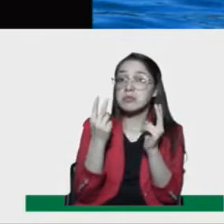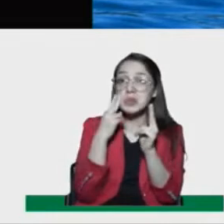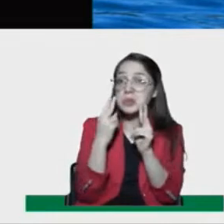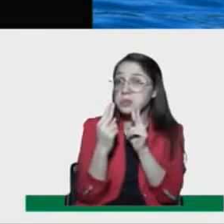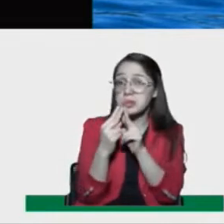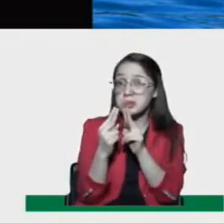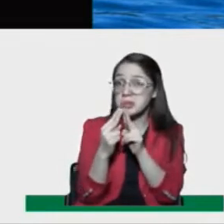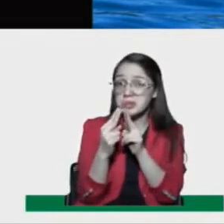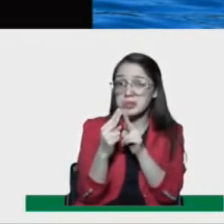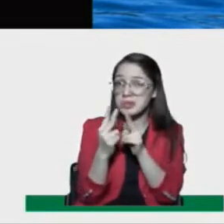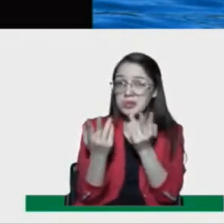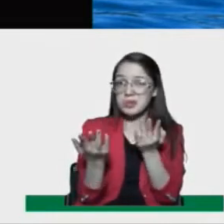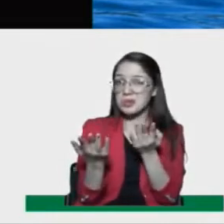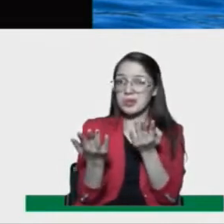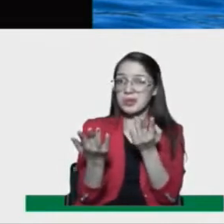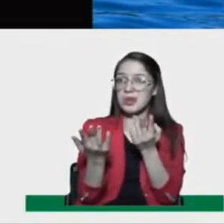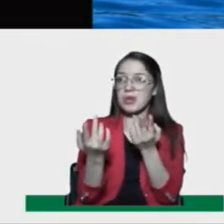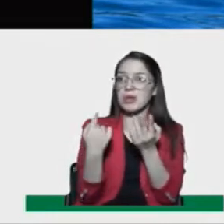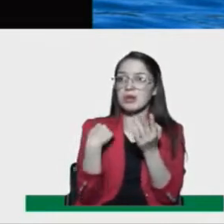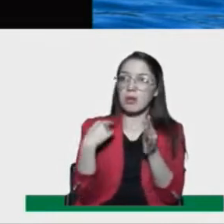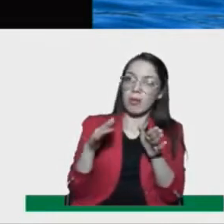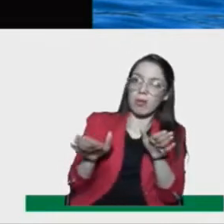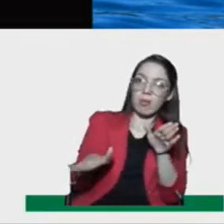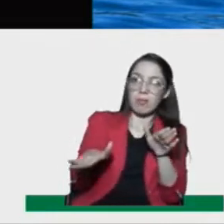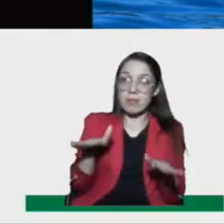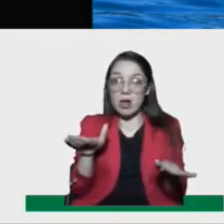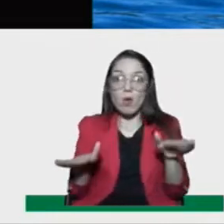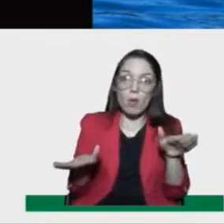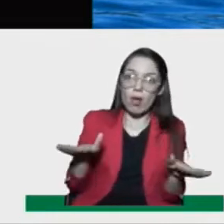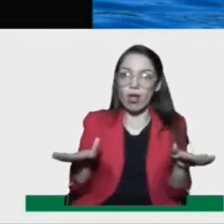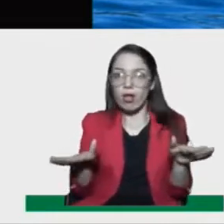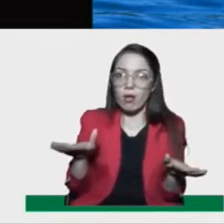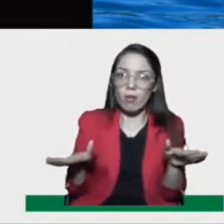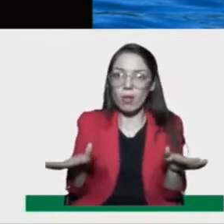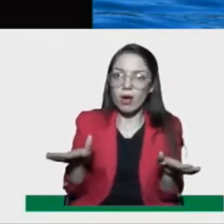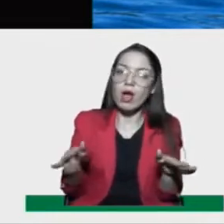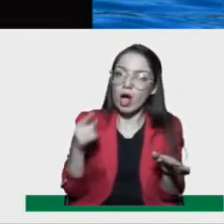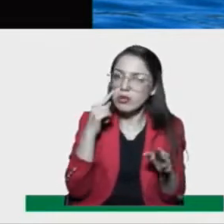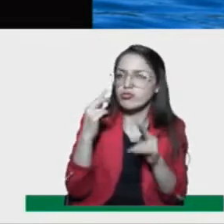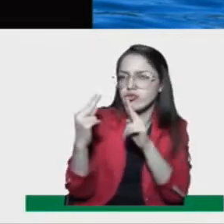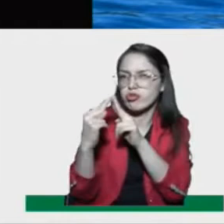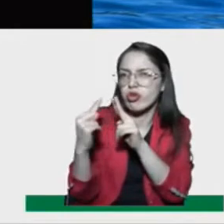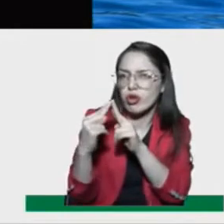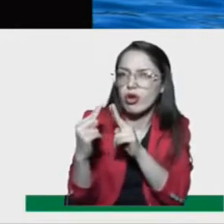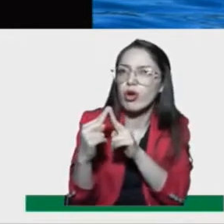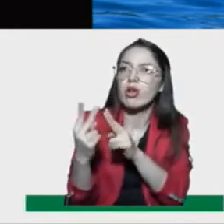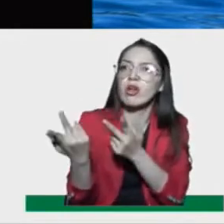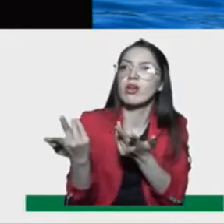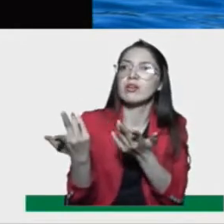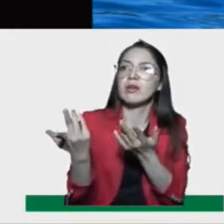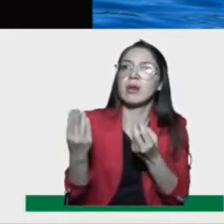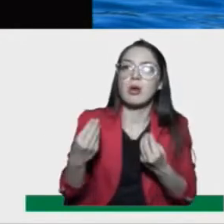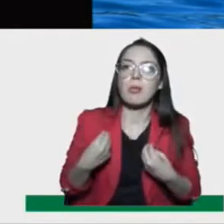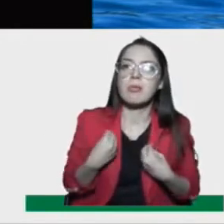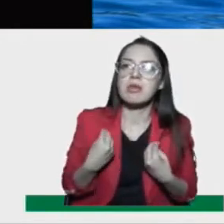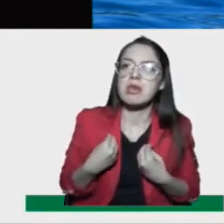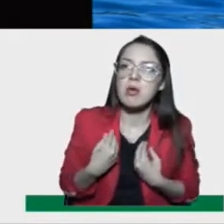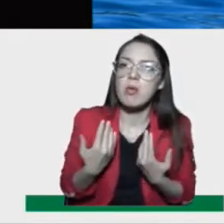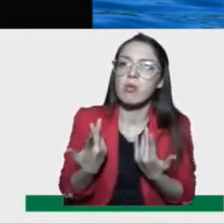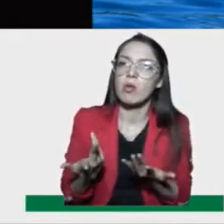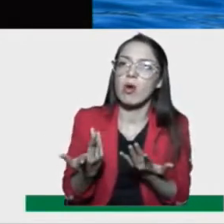o sea apenas sabíamos que eran pingüinos pero no sabíamos cuáles eran sus sus ciclos de vida cuál era su